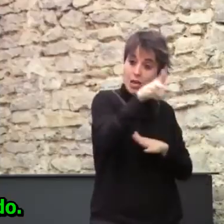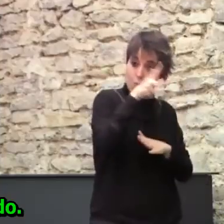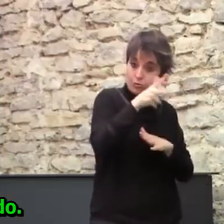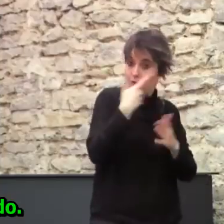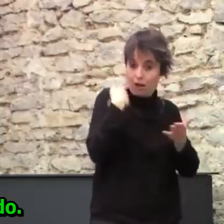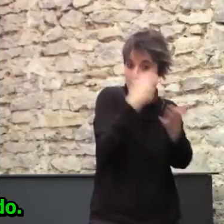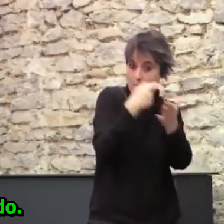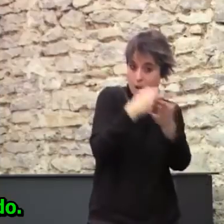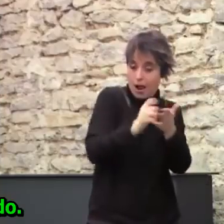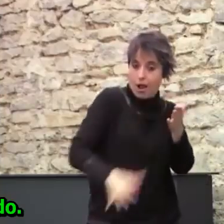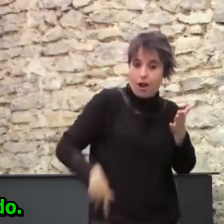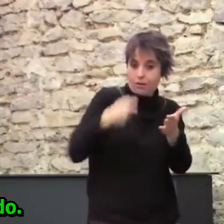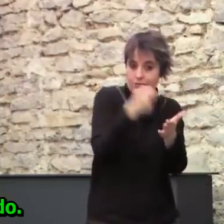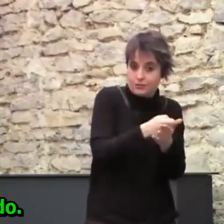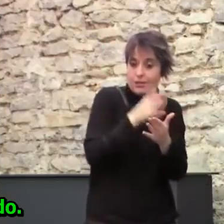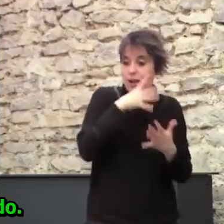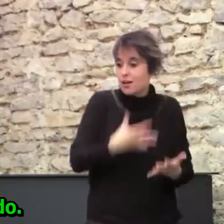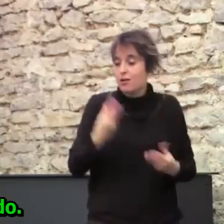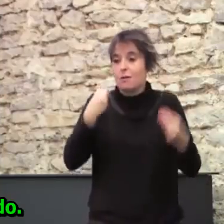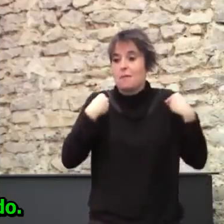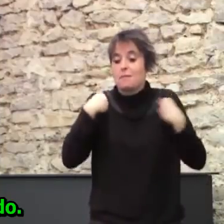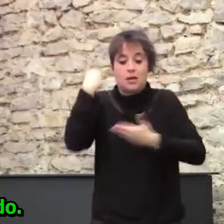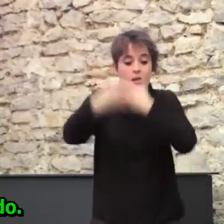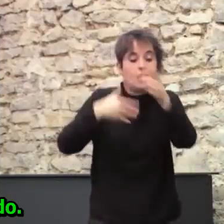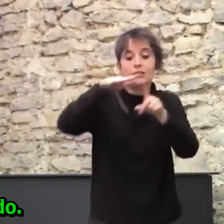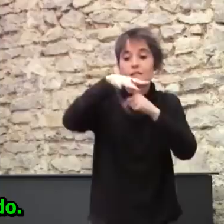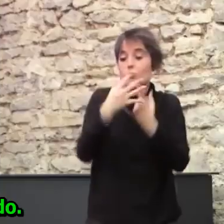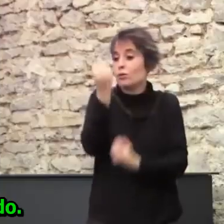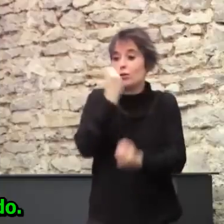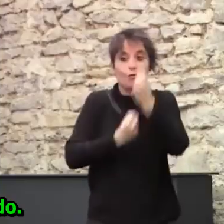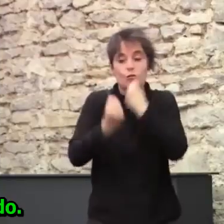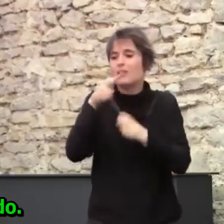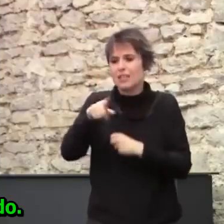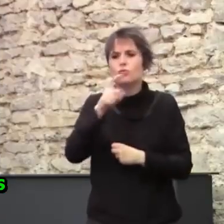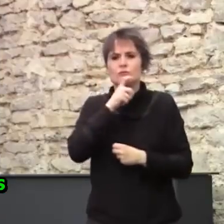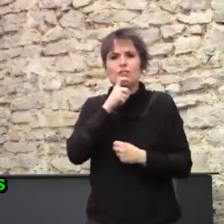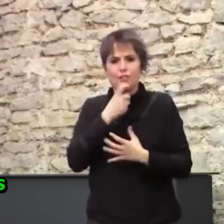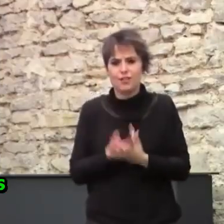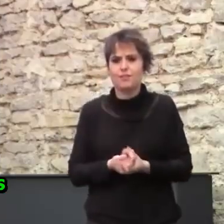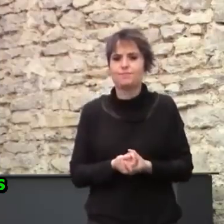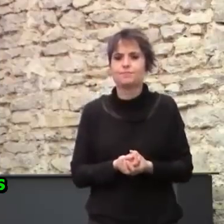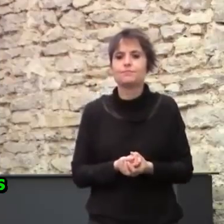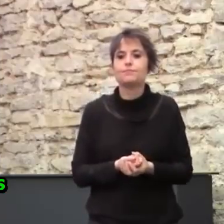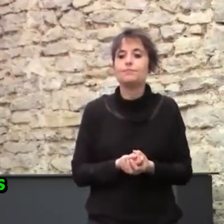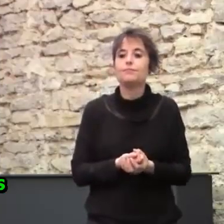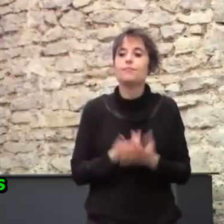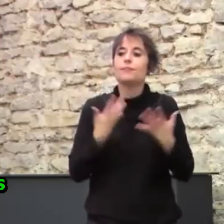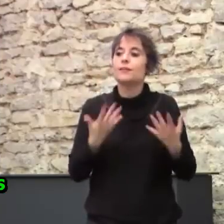adelante en esta situación en la que estamos, pues es muy complicado. Entonces, bueno, pues al final,